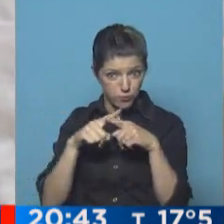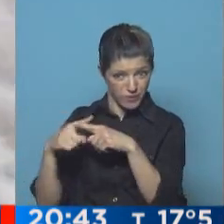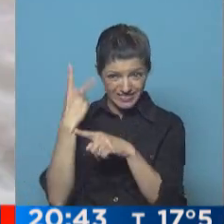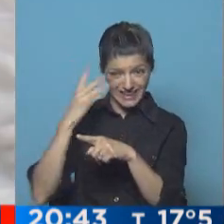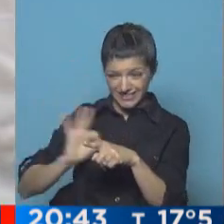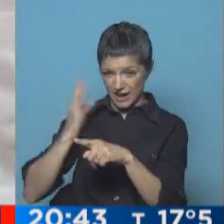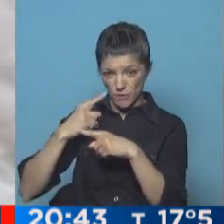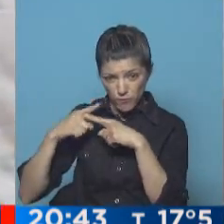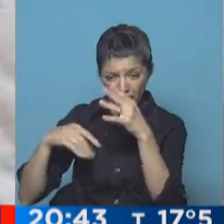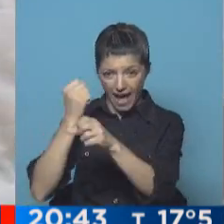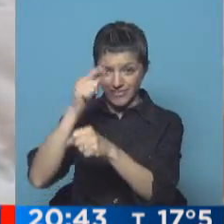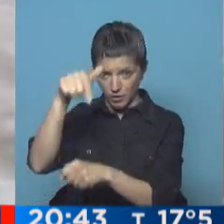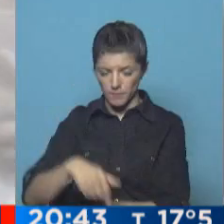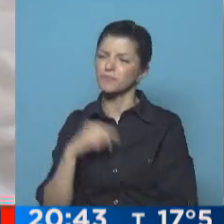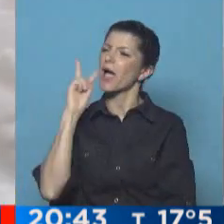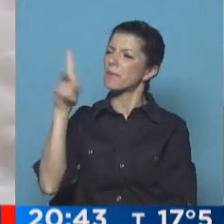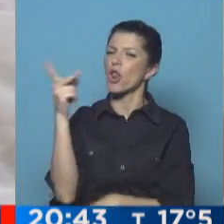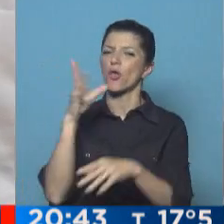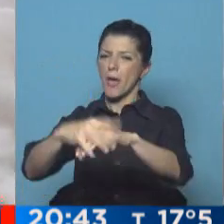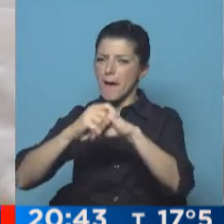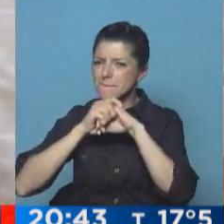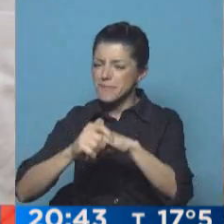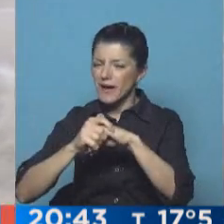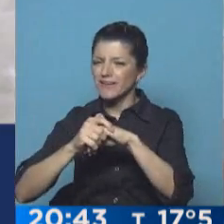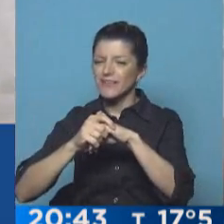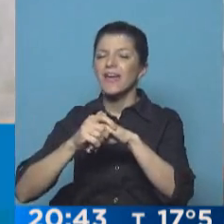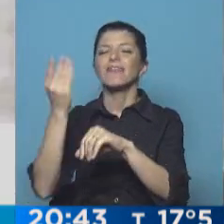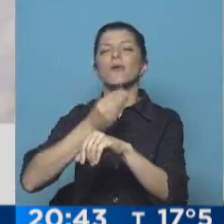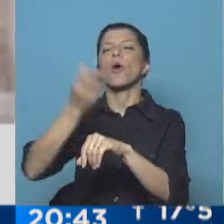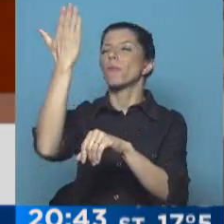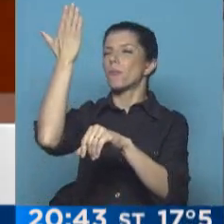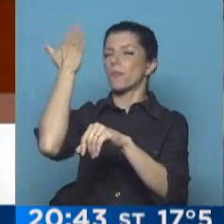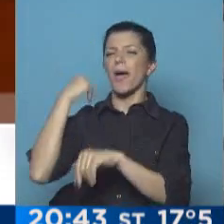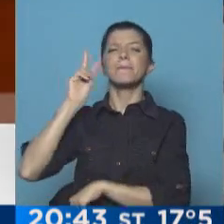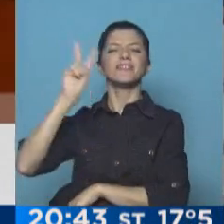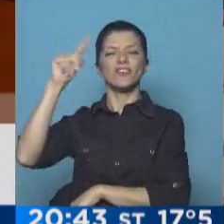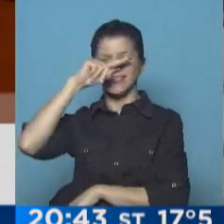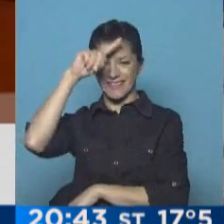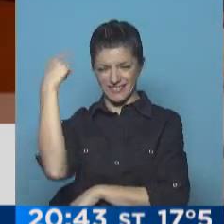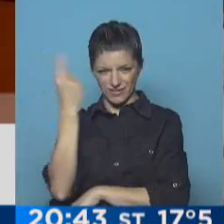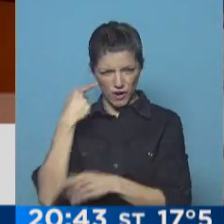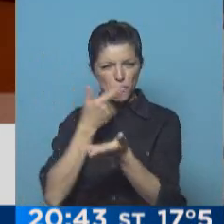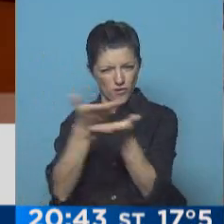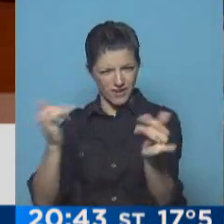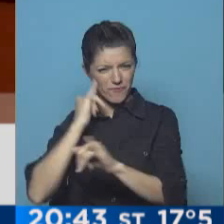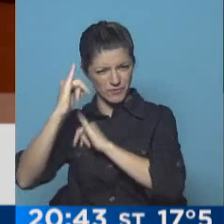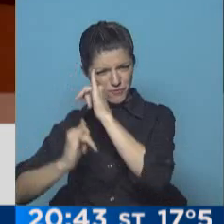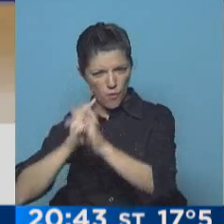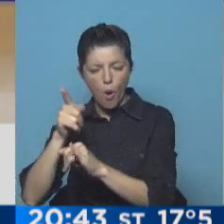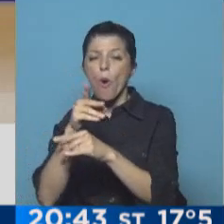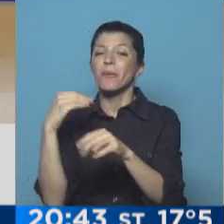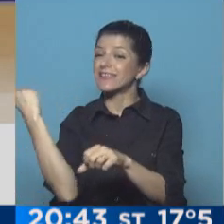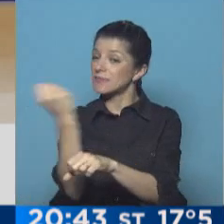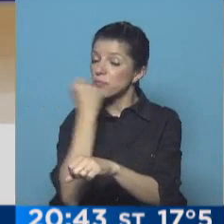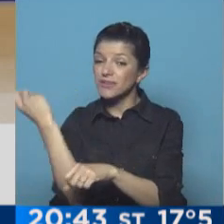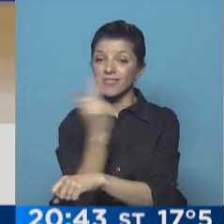este apretón de manos tan simbólico, lo comentábamos el sábado en Visión 7 Internacional, justamente por la